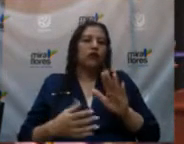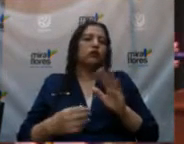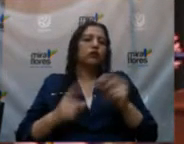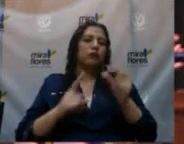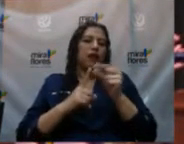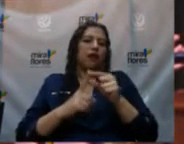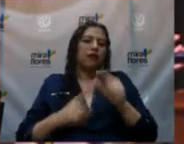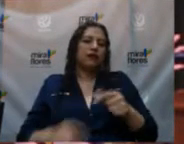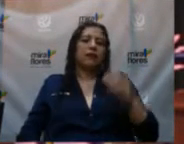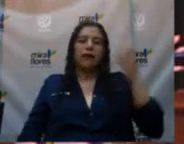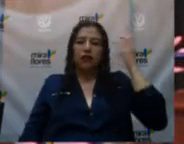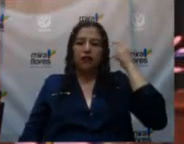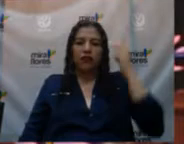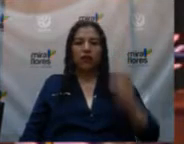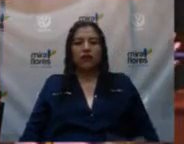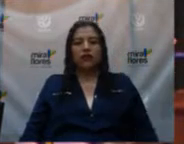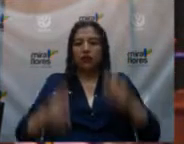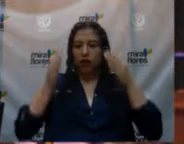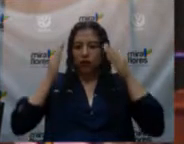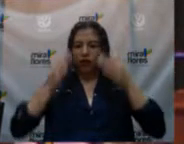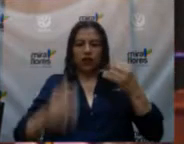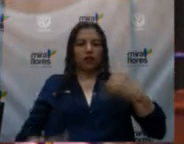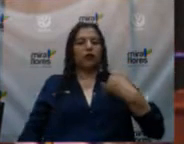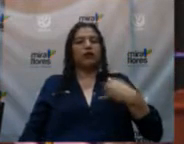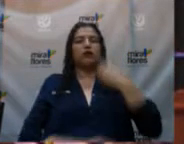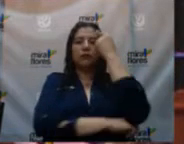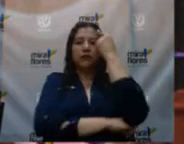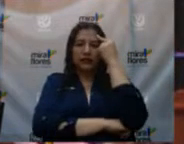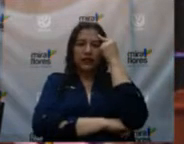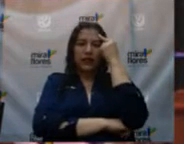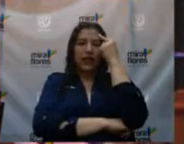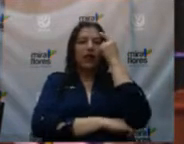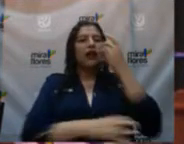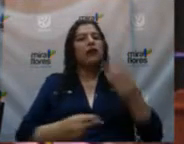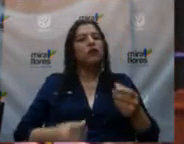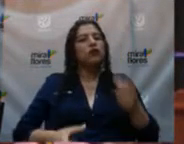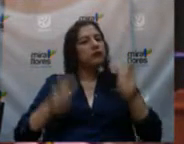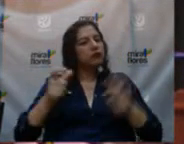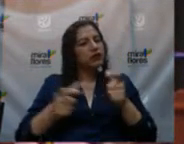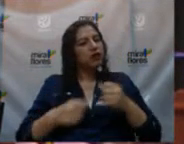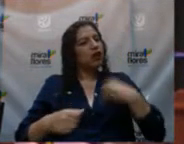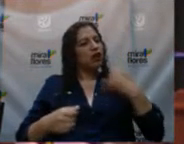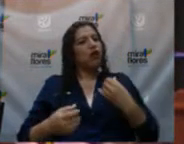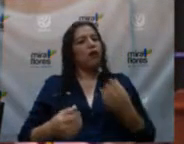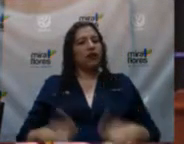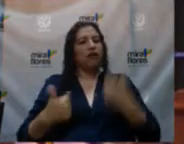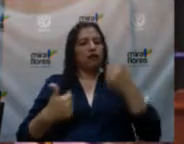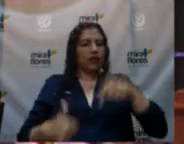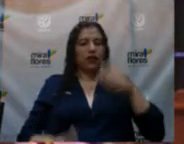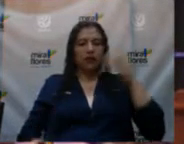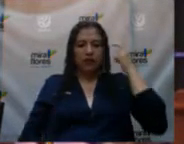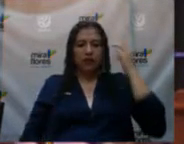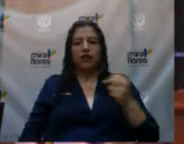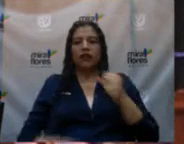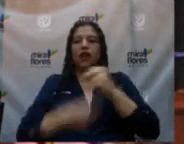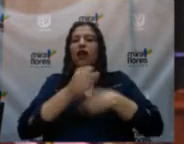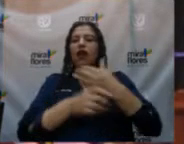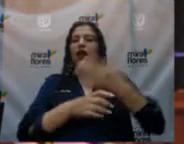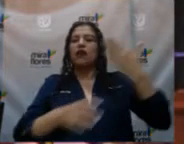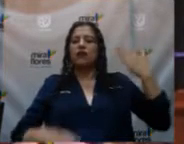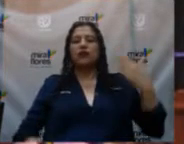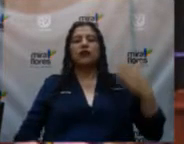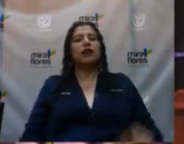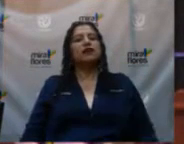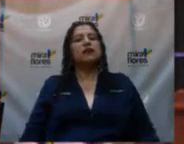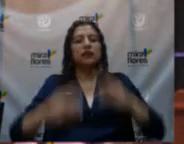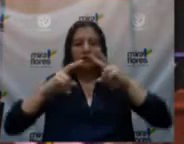hacia Miraflores desde un enfoque juvenil, me puse a pensar en las tantas personas jóvenes que hay en el distrito. Hace unos años decían